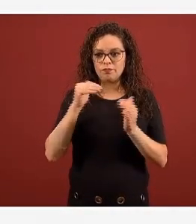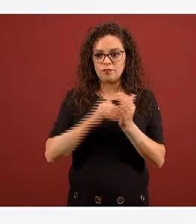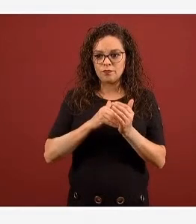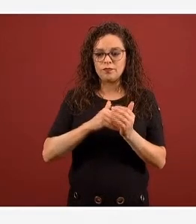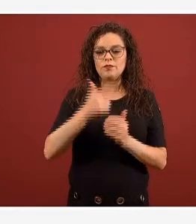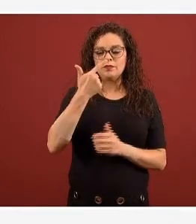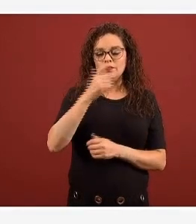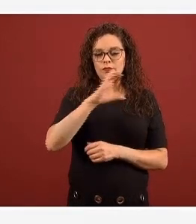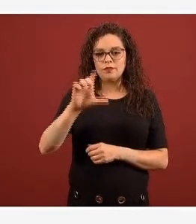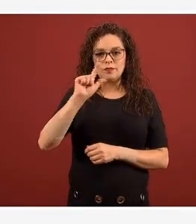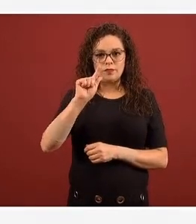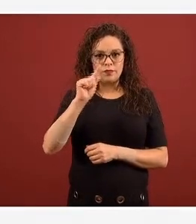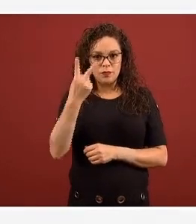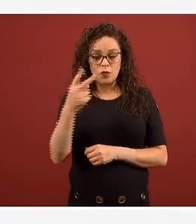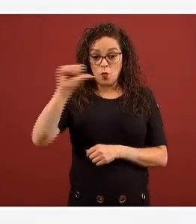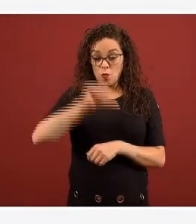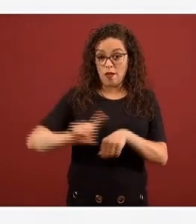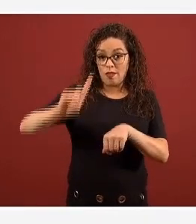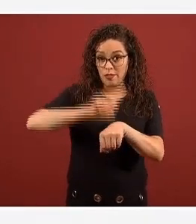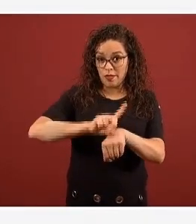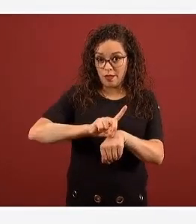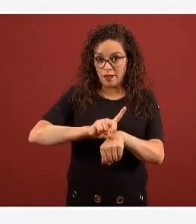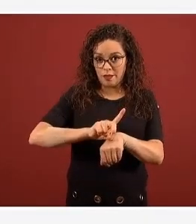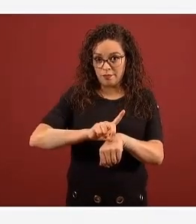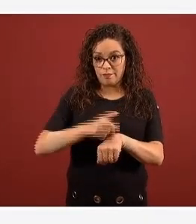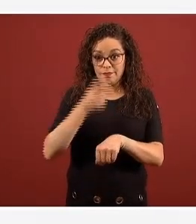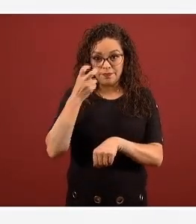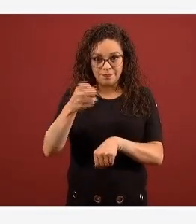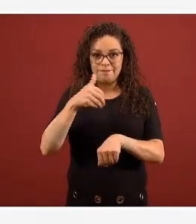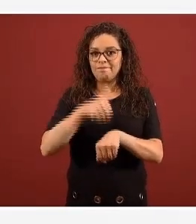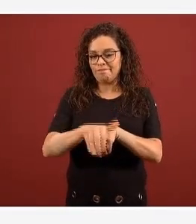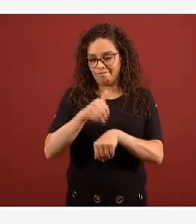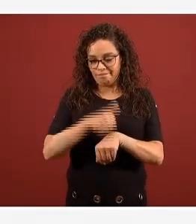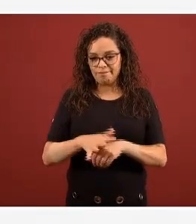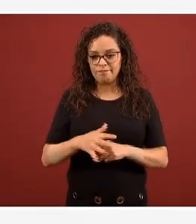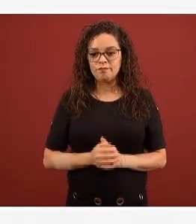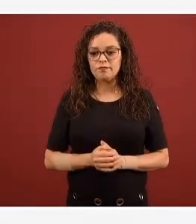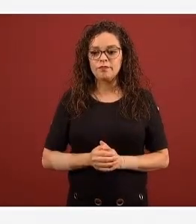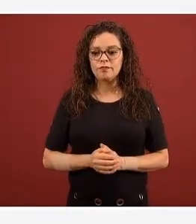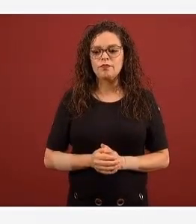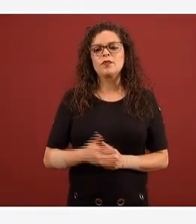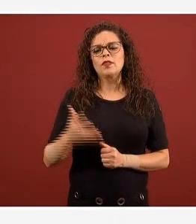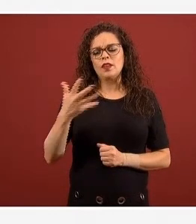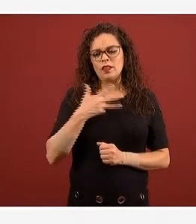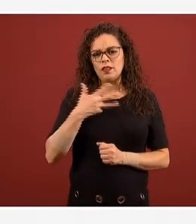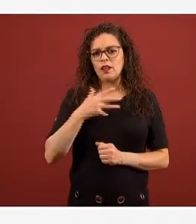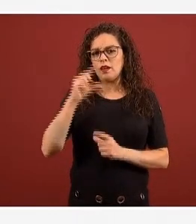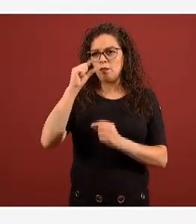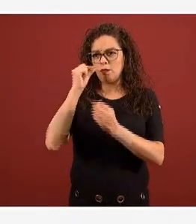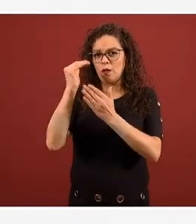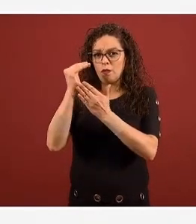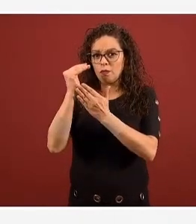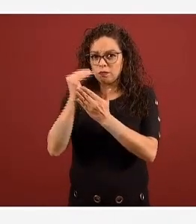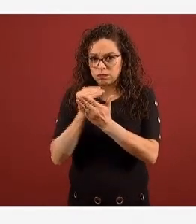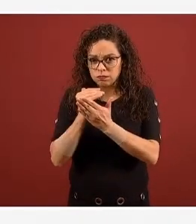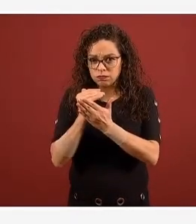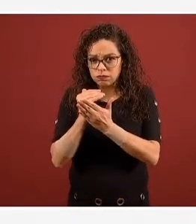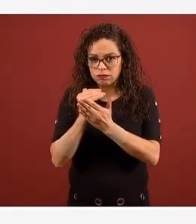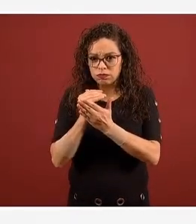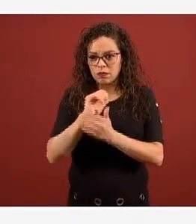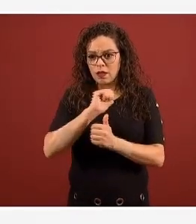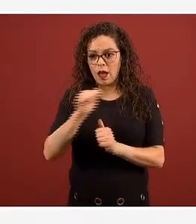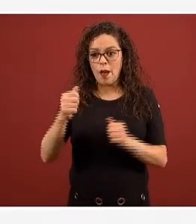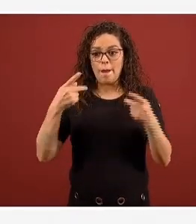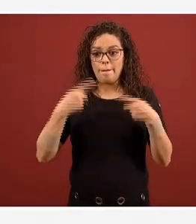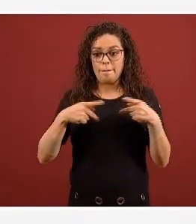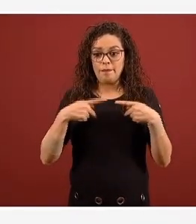hoy. En las últimas 24 horas sí tuvimos una disminución en la carga de casos confirmados, es